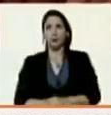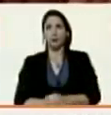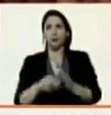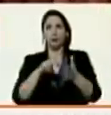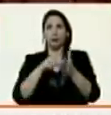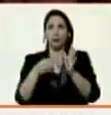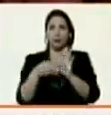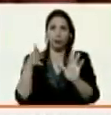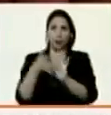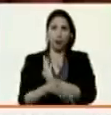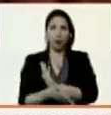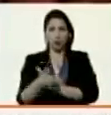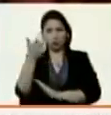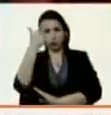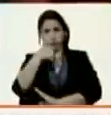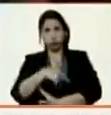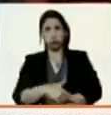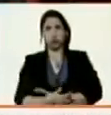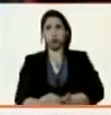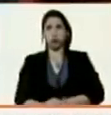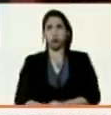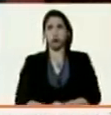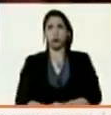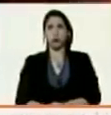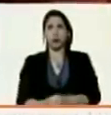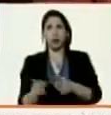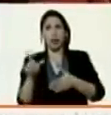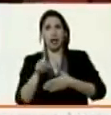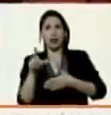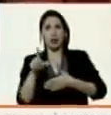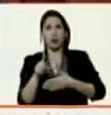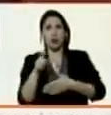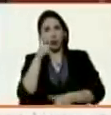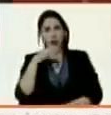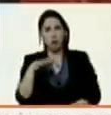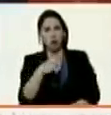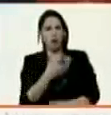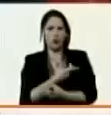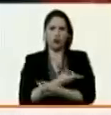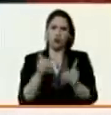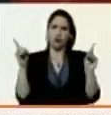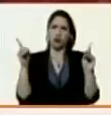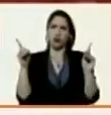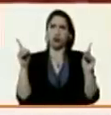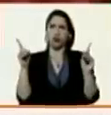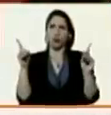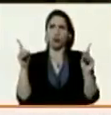esta postura de latinoamérica que se levanta con dignidad en